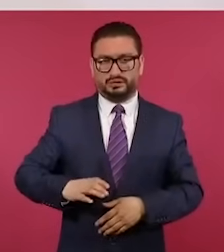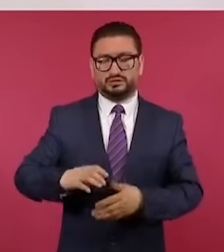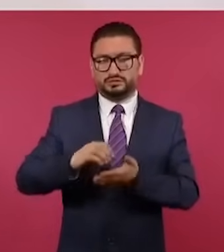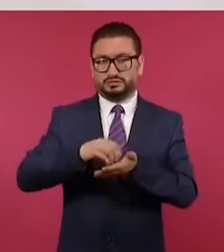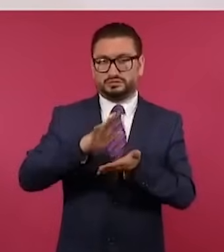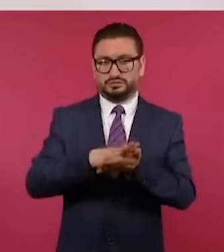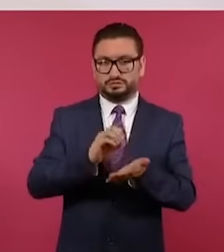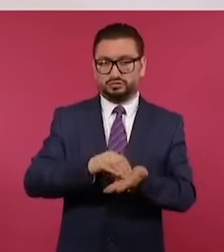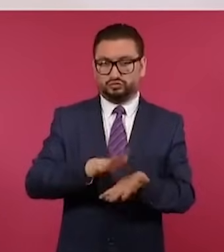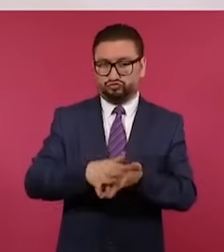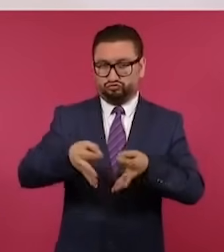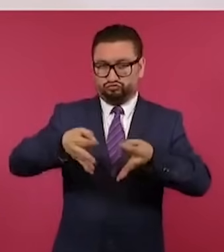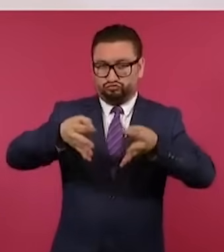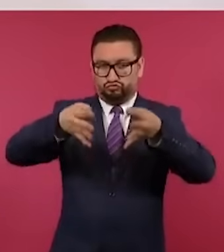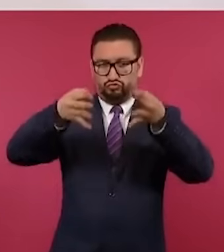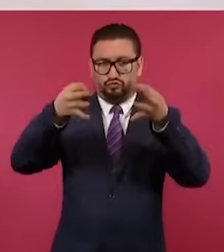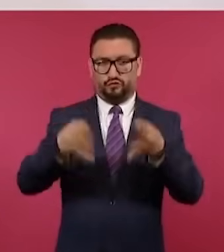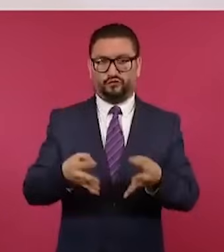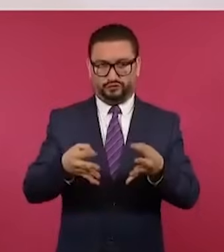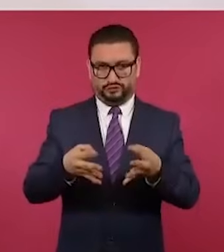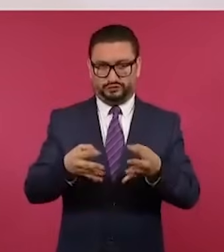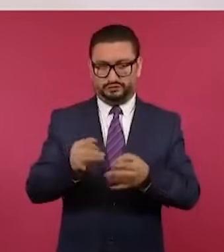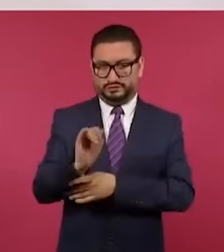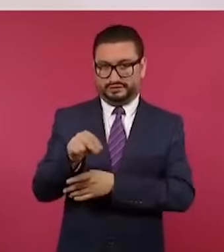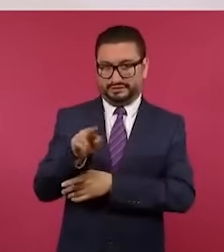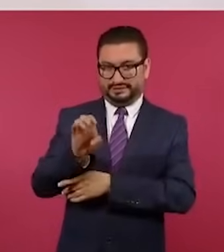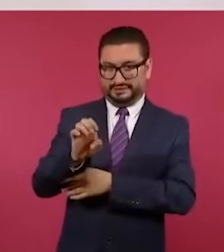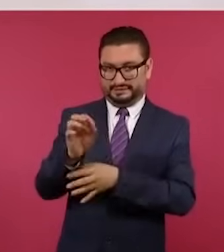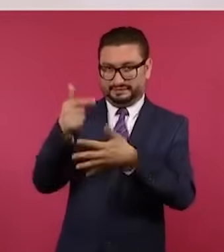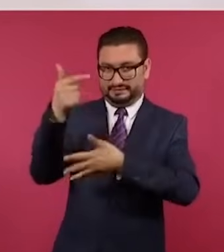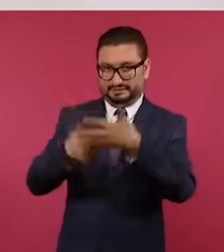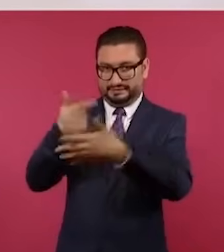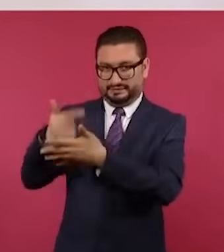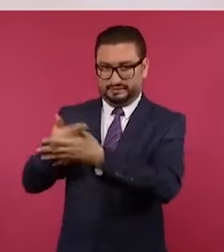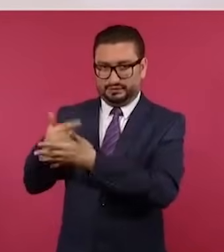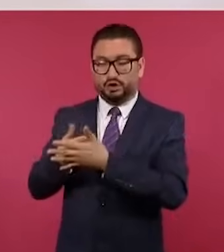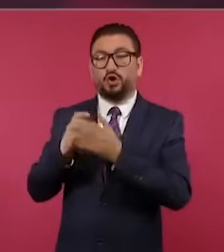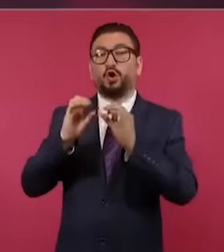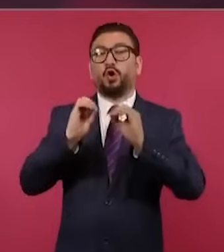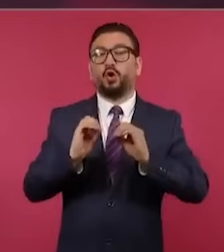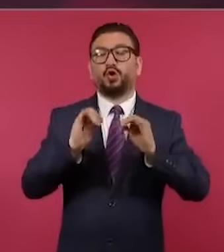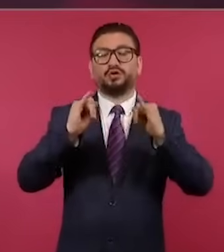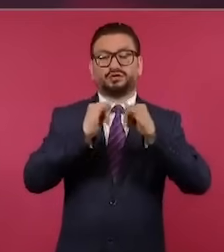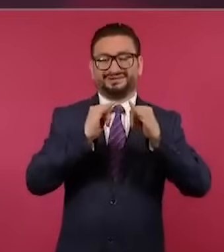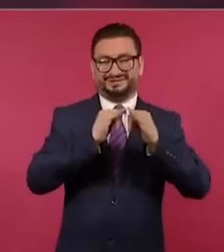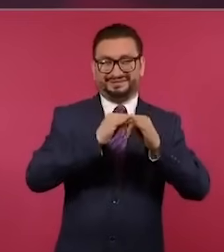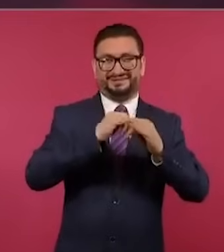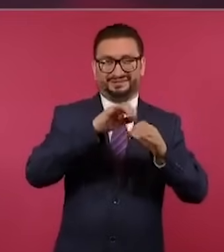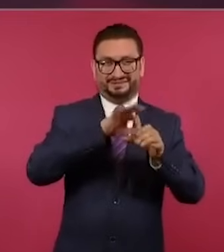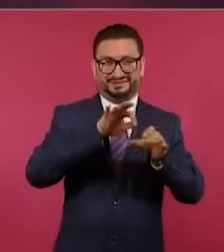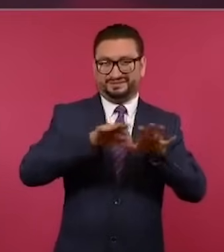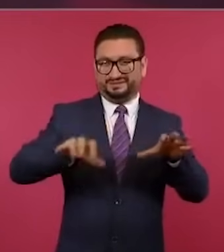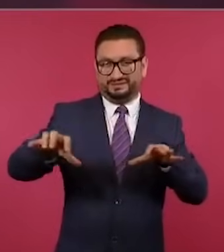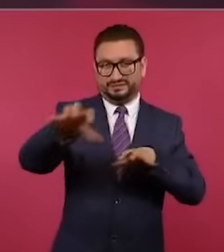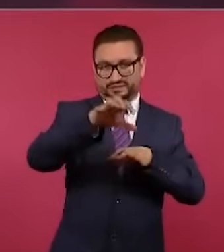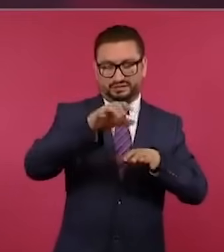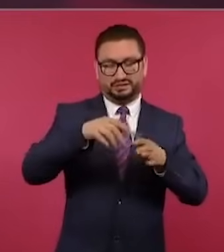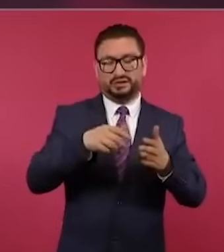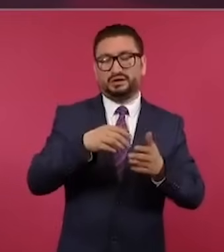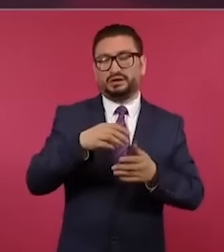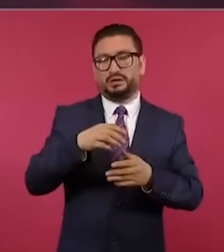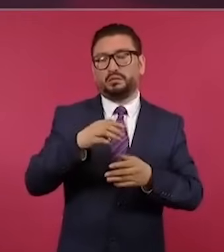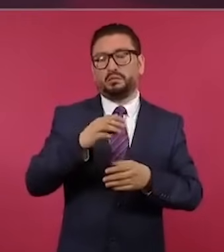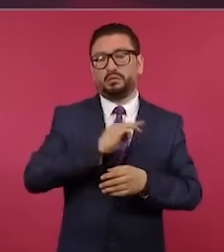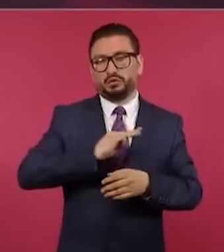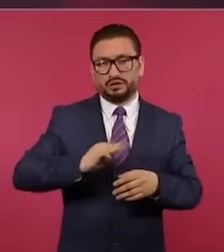registradas oficialmente ante el INE o ante los institutos electorales locales.